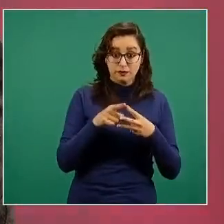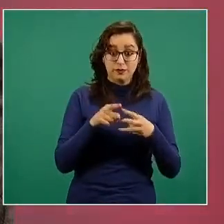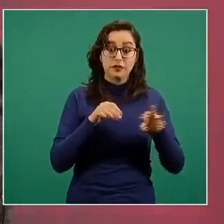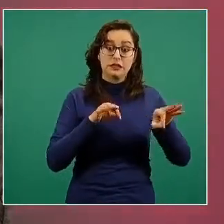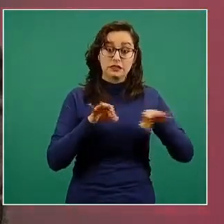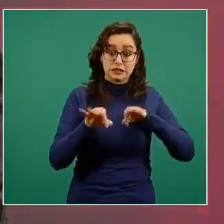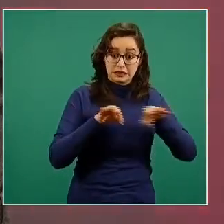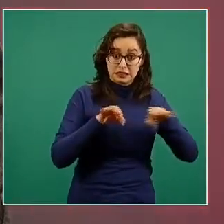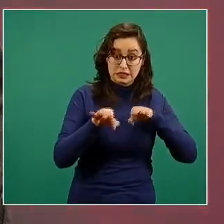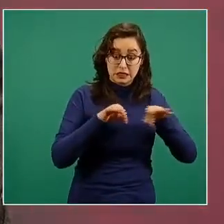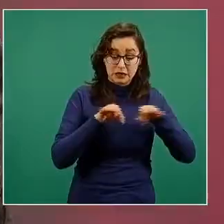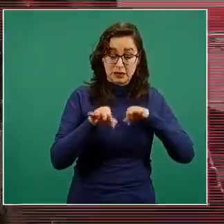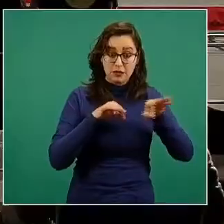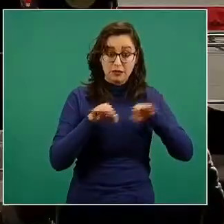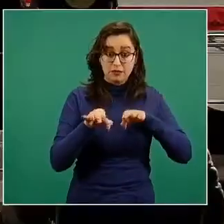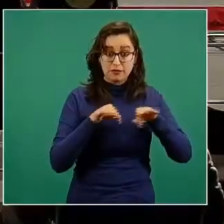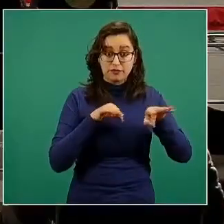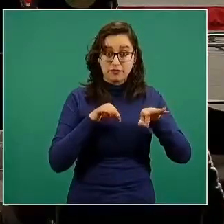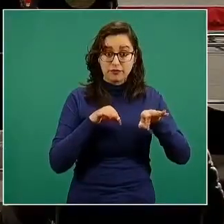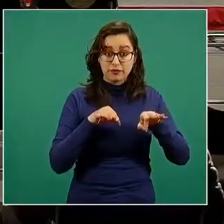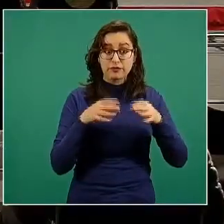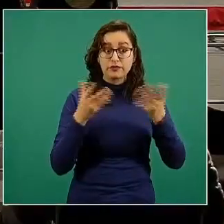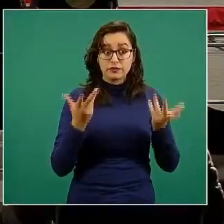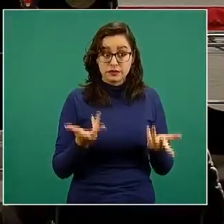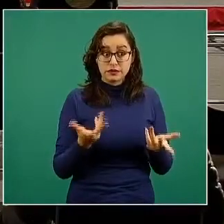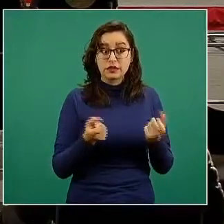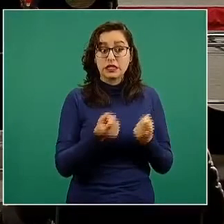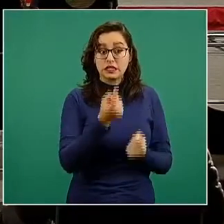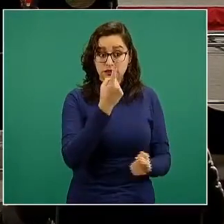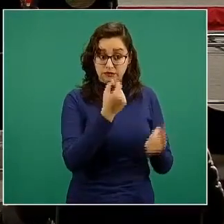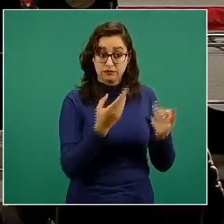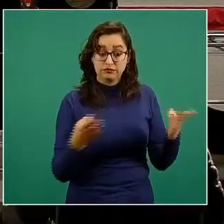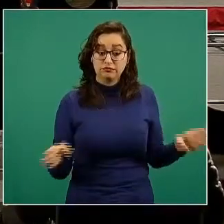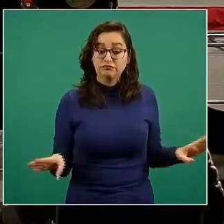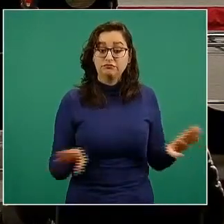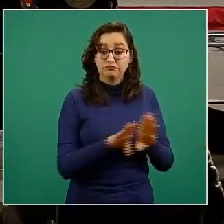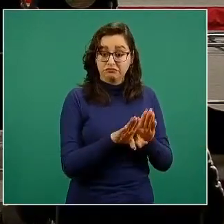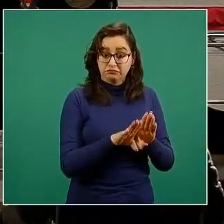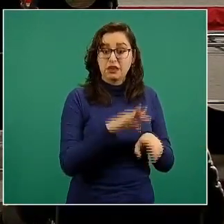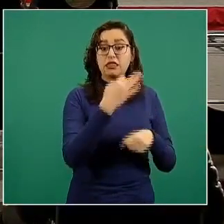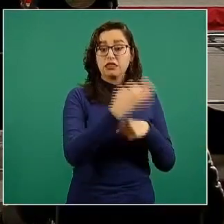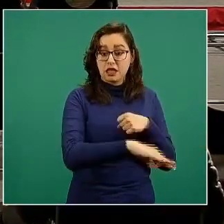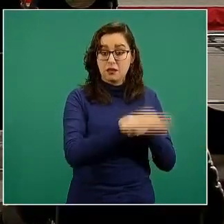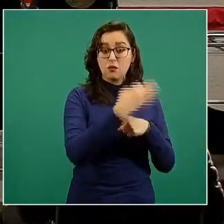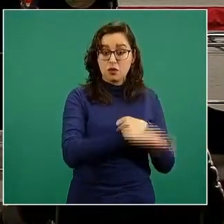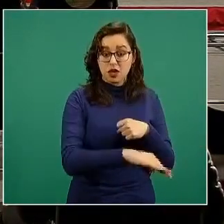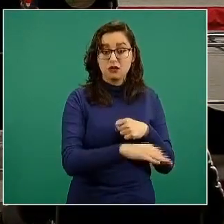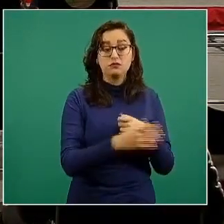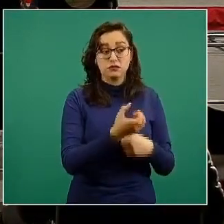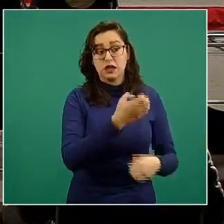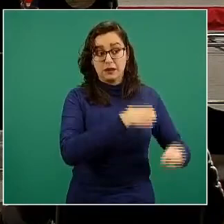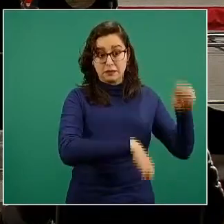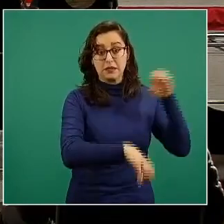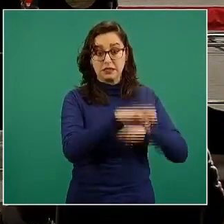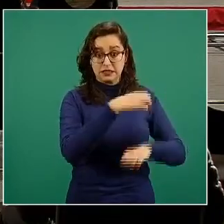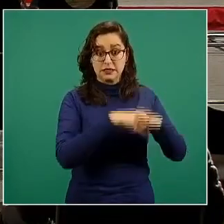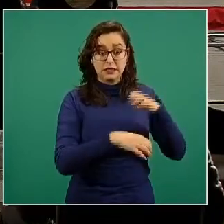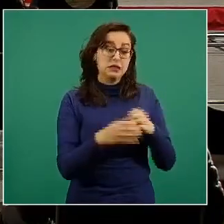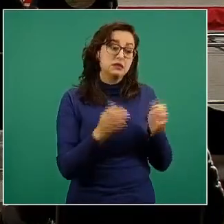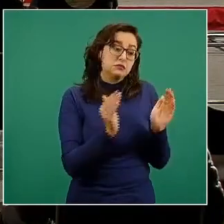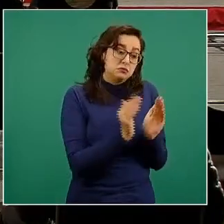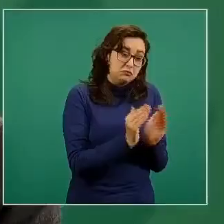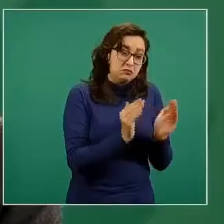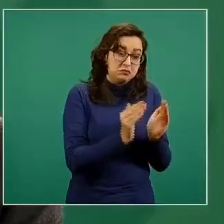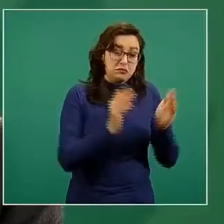obligado de los trabajos del cierre temporal de las actividades no esenciales que son las empresas, pequeñas,